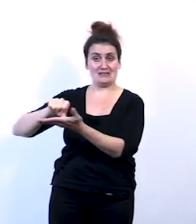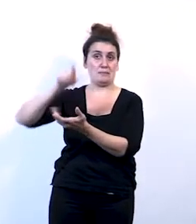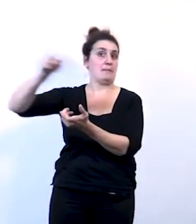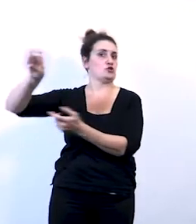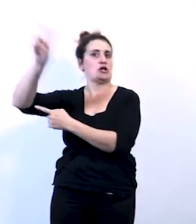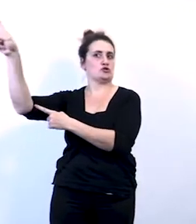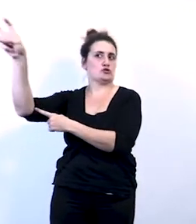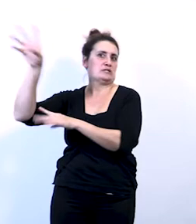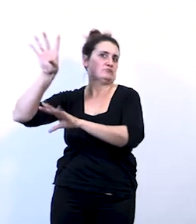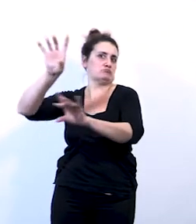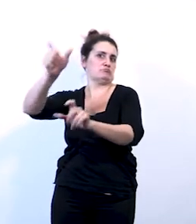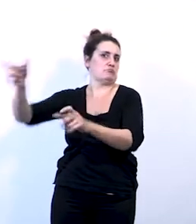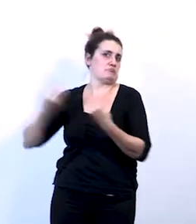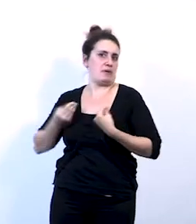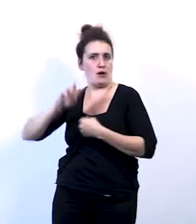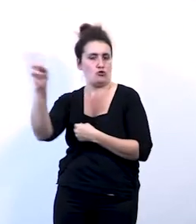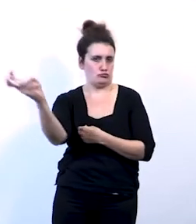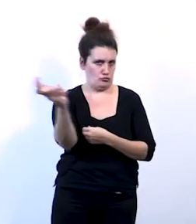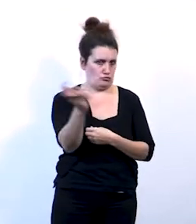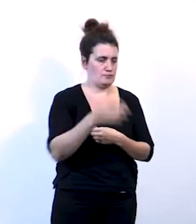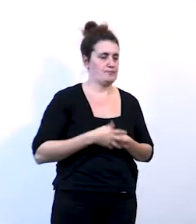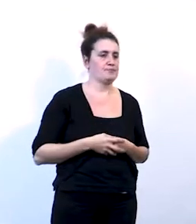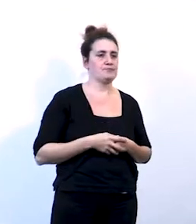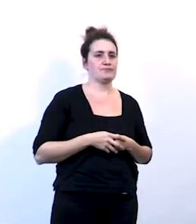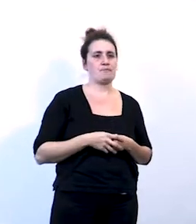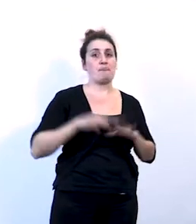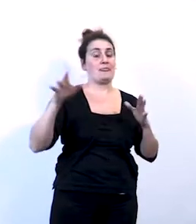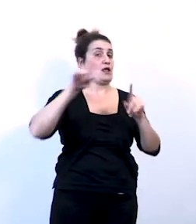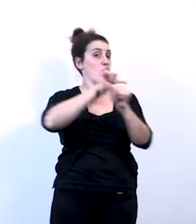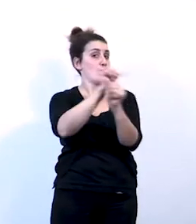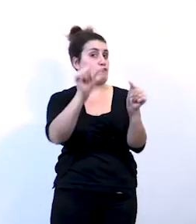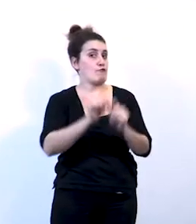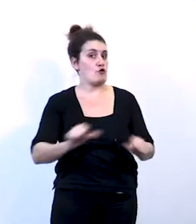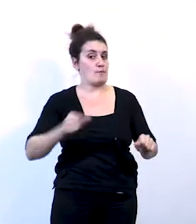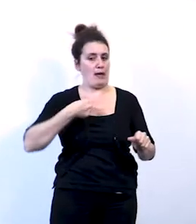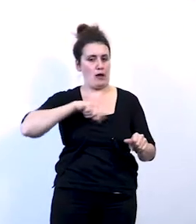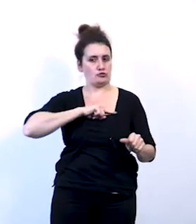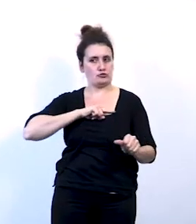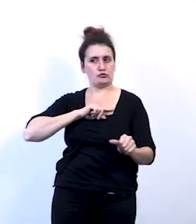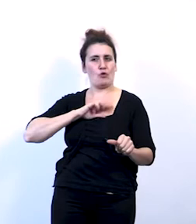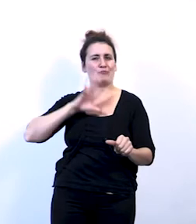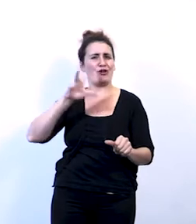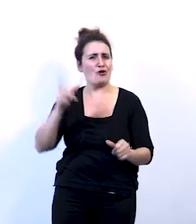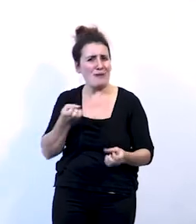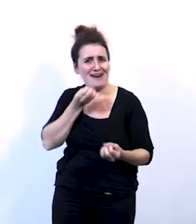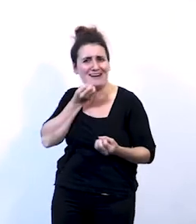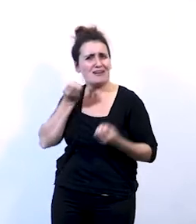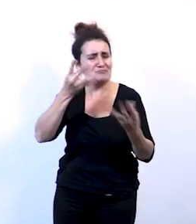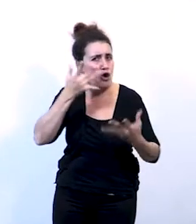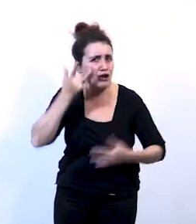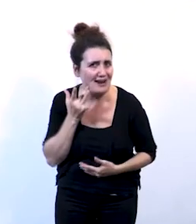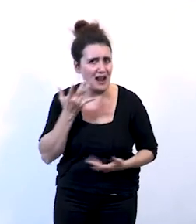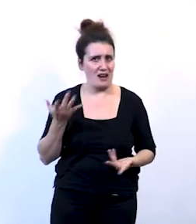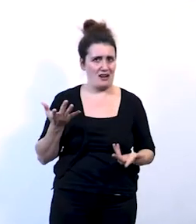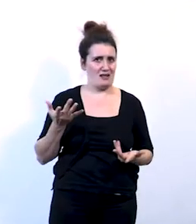gente que vive en otros lugares. Entonces, es una forma de robarnos la narrativa original y una